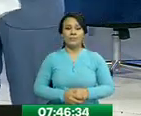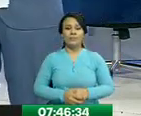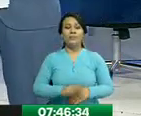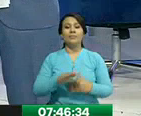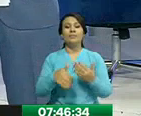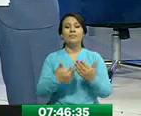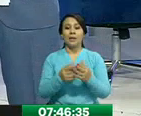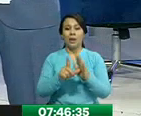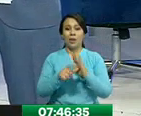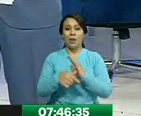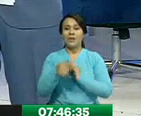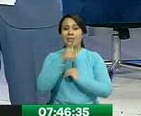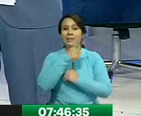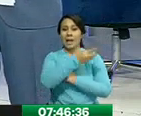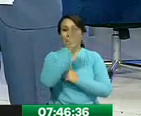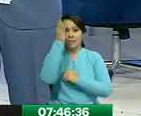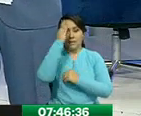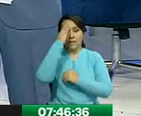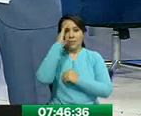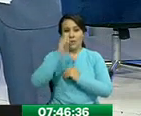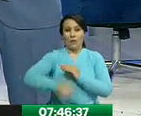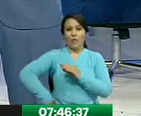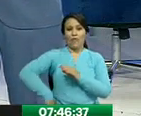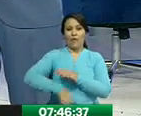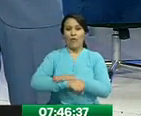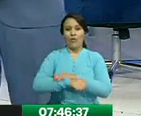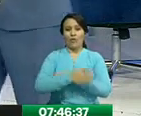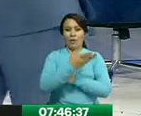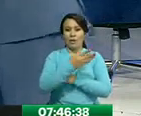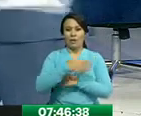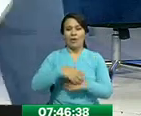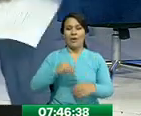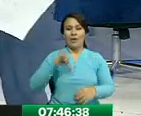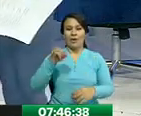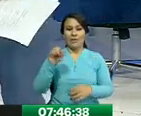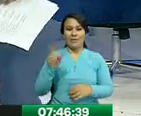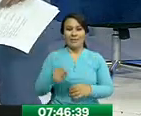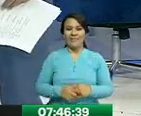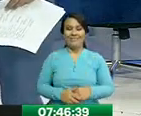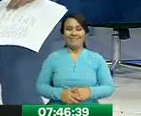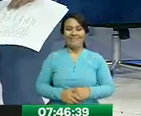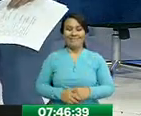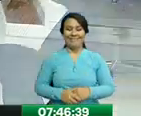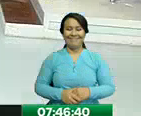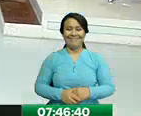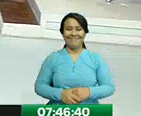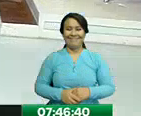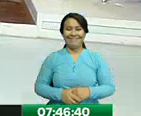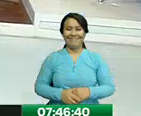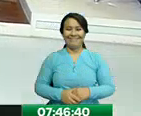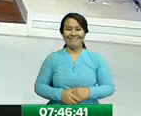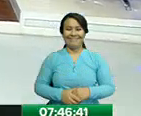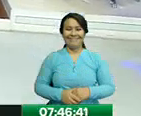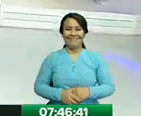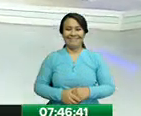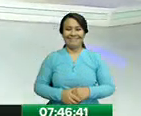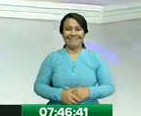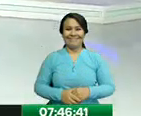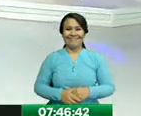mucho más con el que mejor y más sabe de fútbol. El sol de la noticia en la noticia deportiva. Ya venimos.